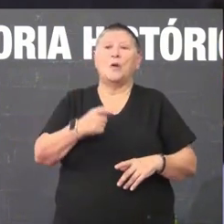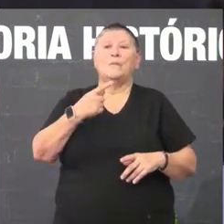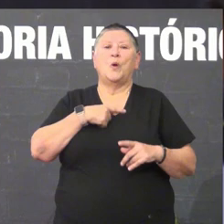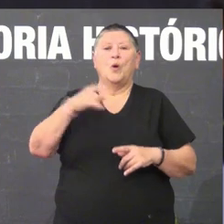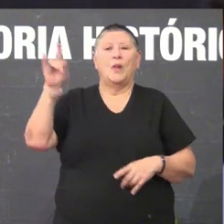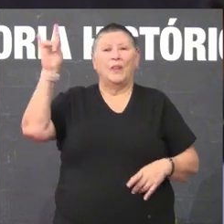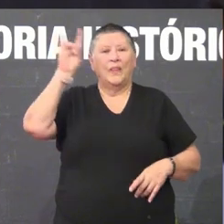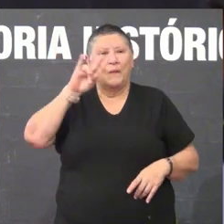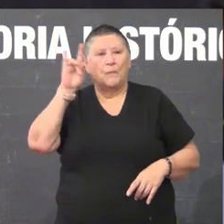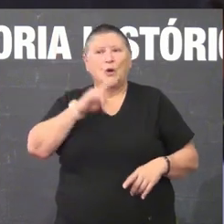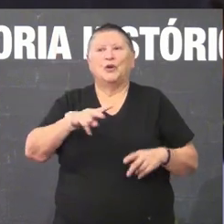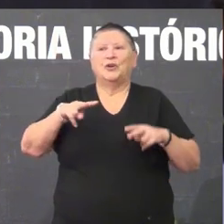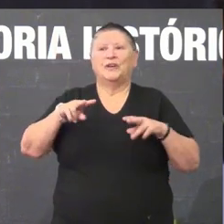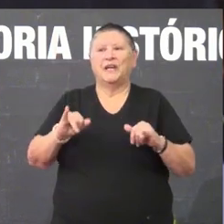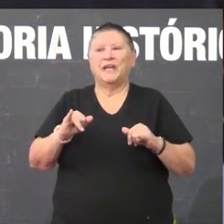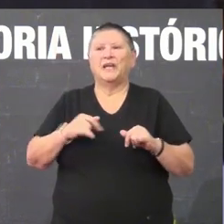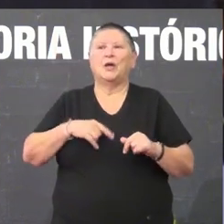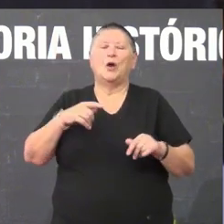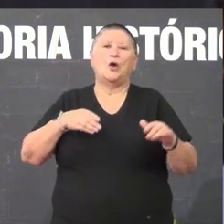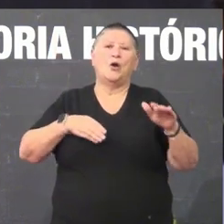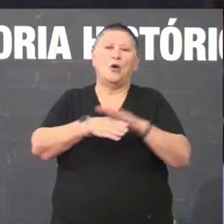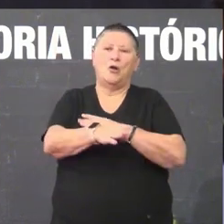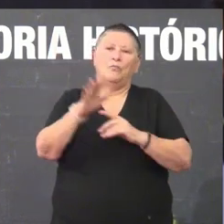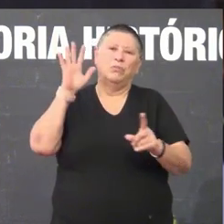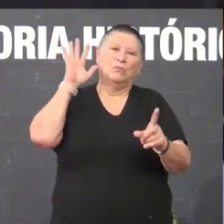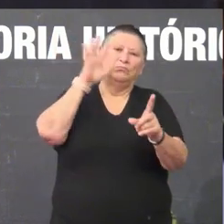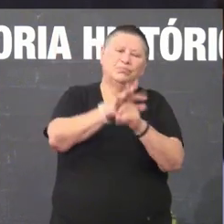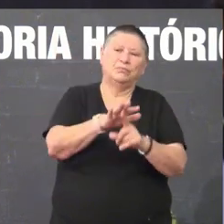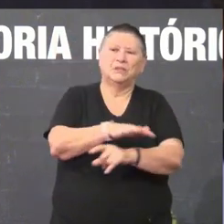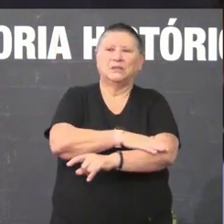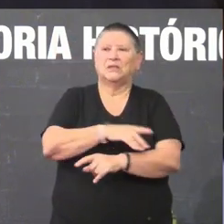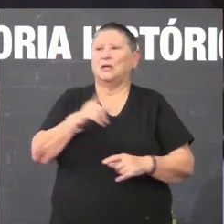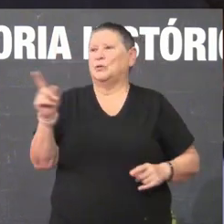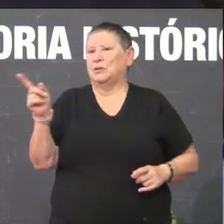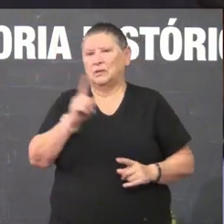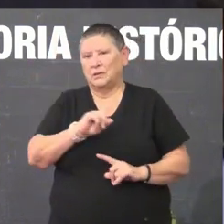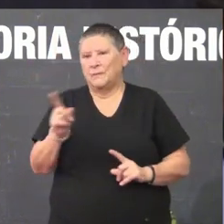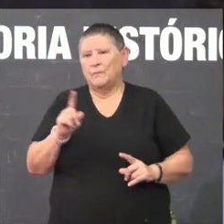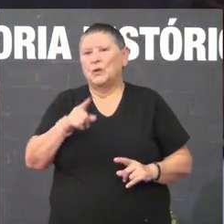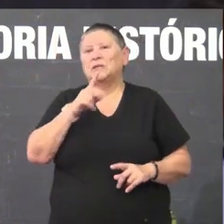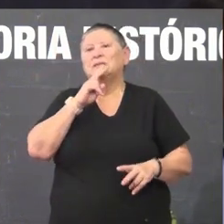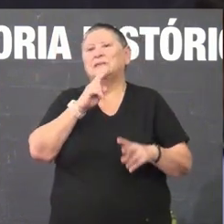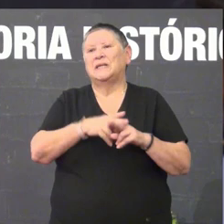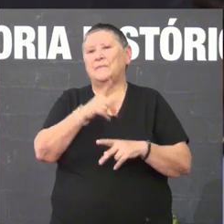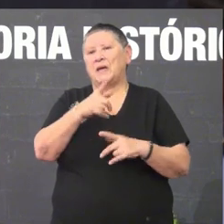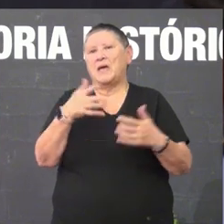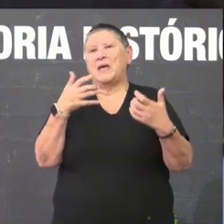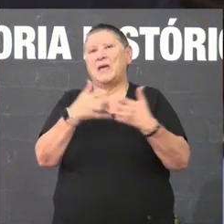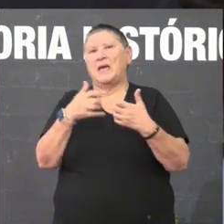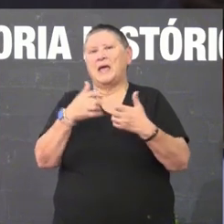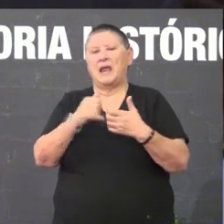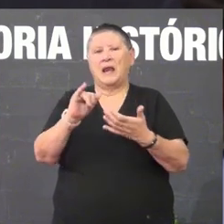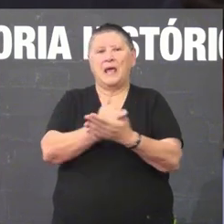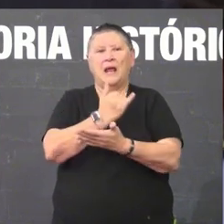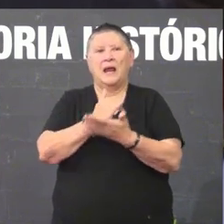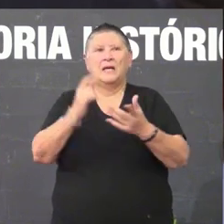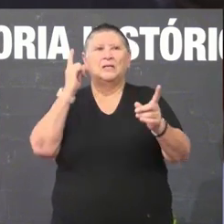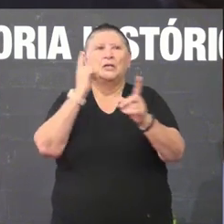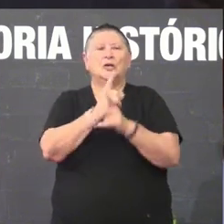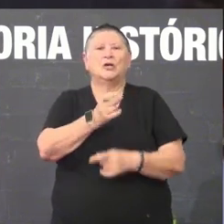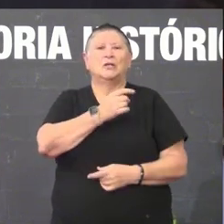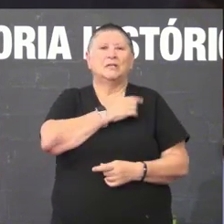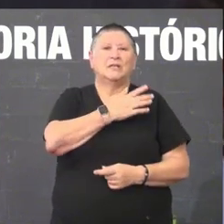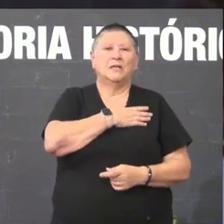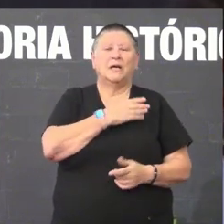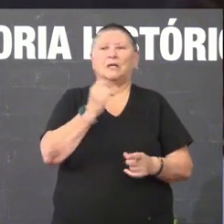ni víctimas inocentes que pasaban por allí y lo que hubo en este país fue una guerra de clase contra los sindicatos contra